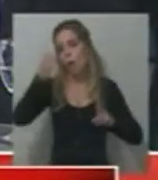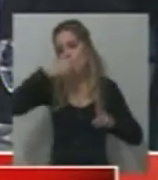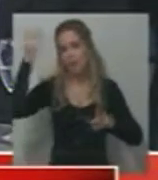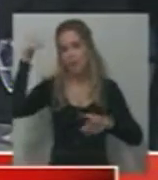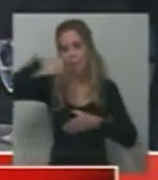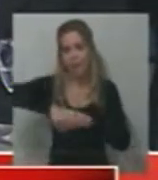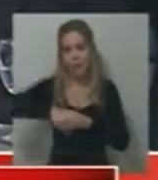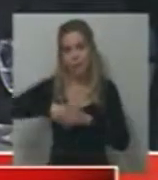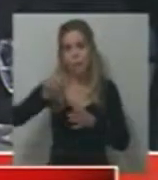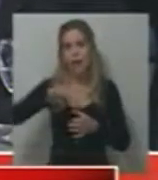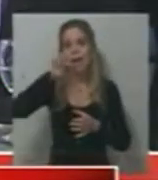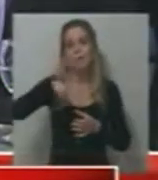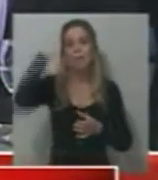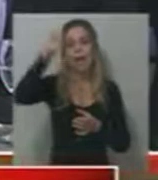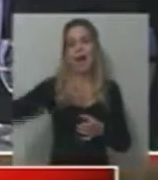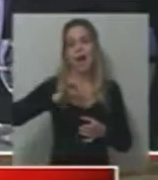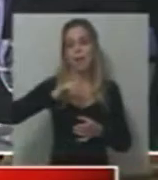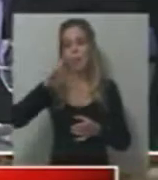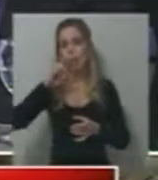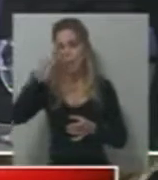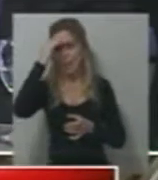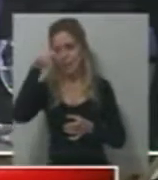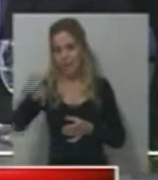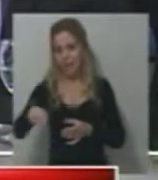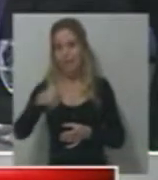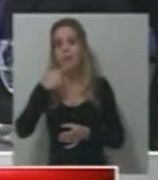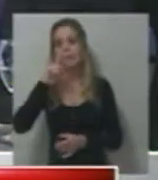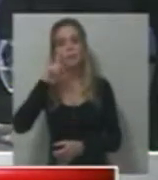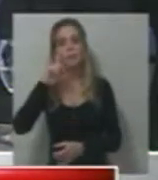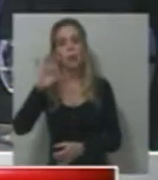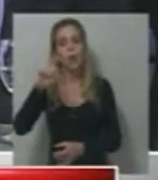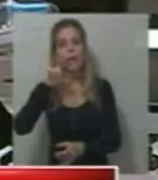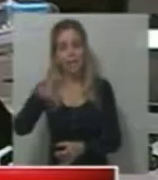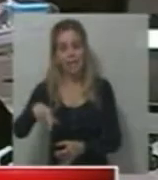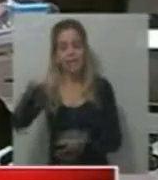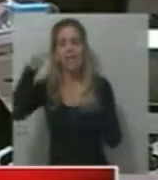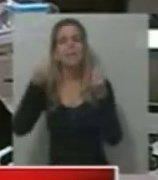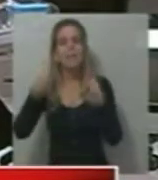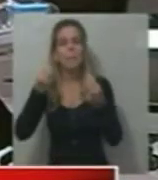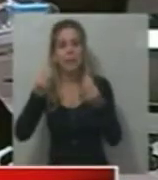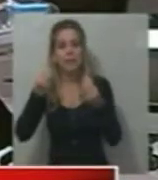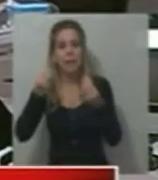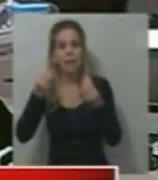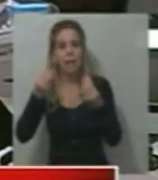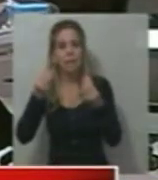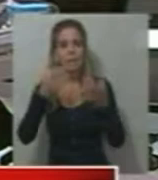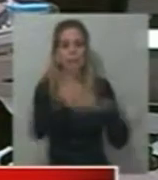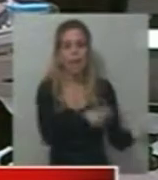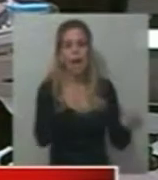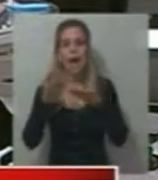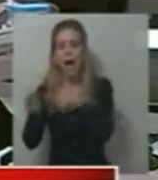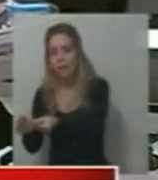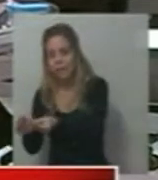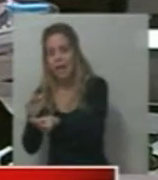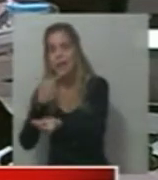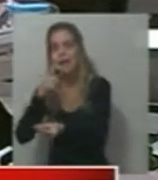y Scioli ya consiguió que dentro del gobierno haya una interna sobre si apoyar a él o a Sergio Uribarri como